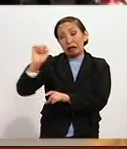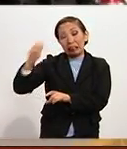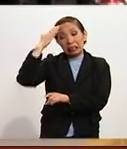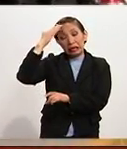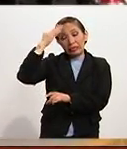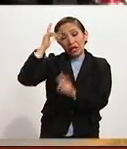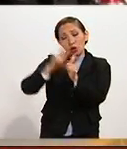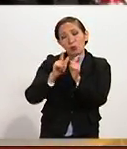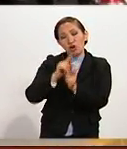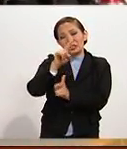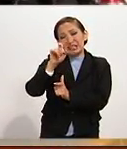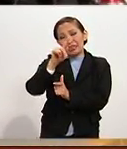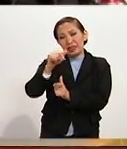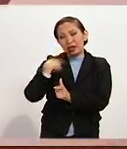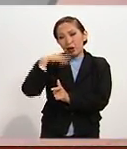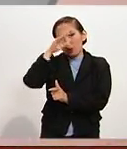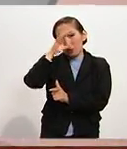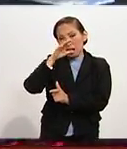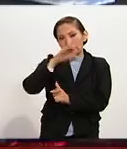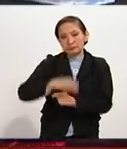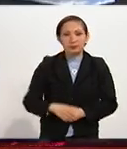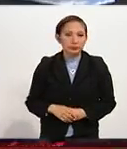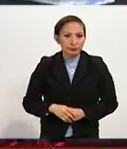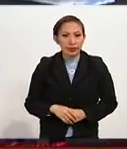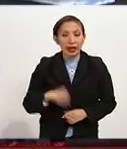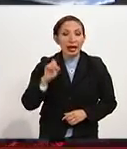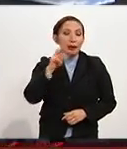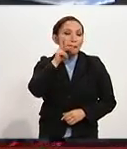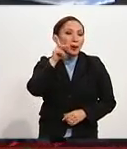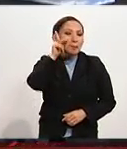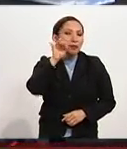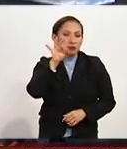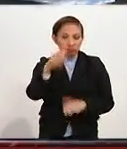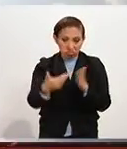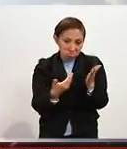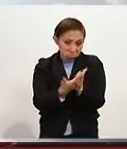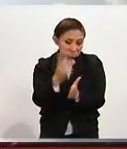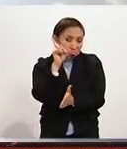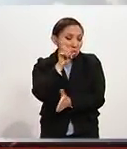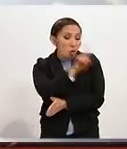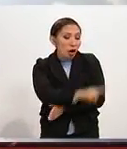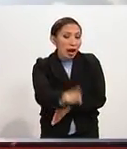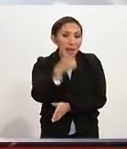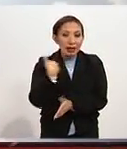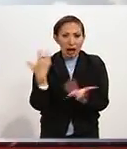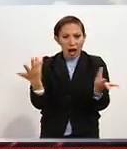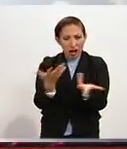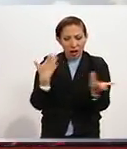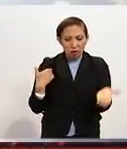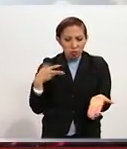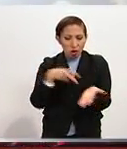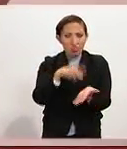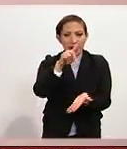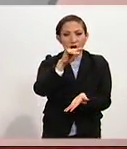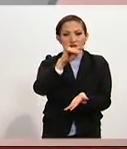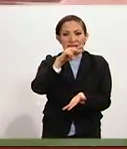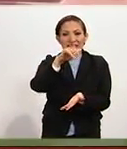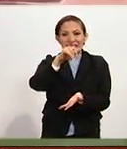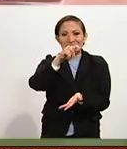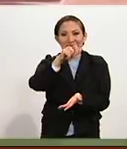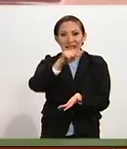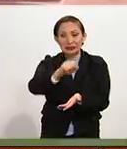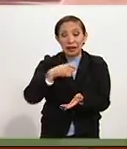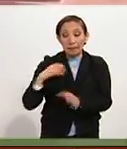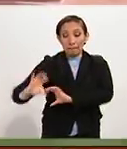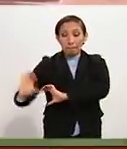presunto líder de los Zetas en Coahuila. El Papa Francisco propone que las mujeres oficien como diaconisas.